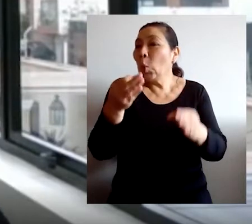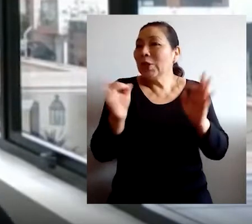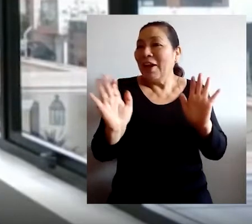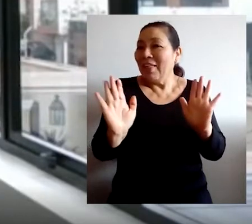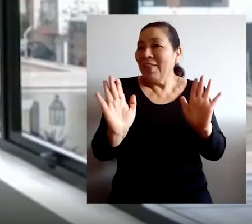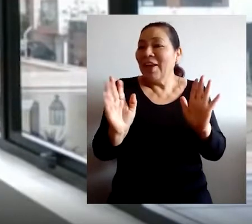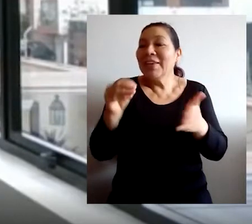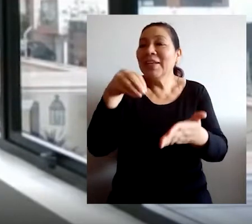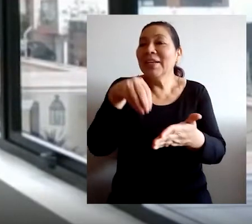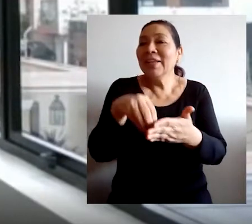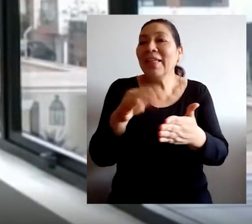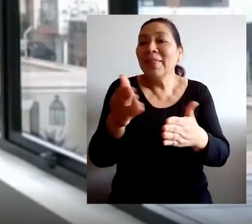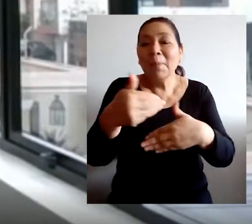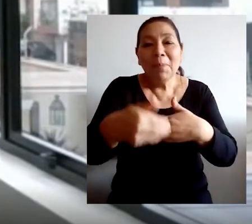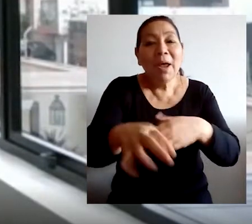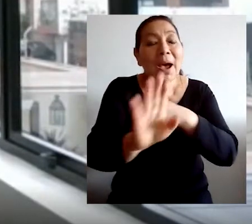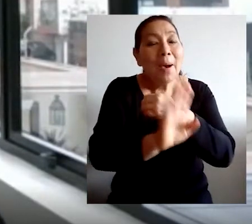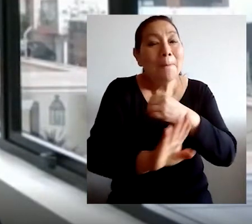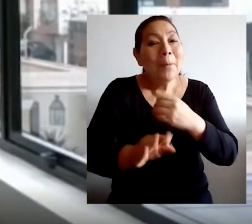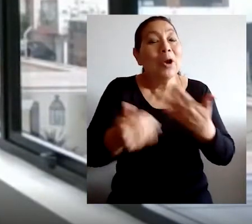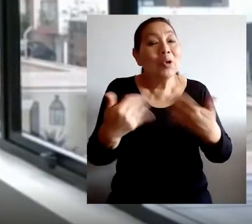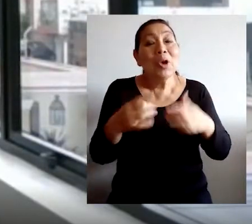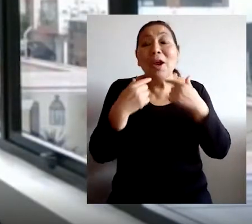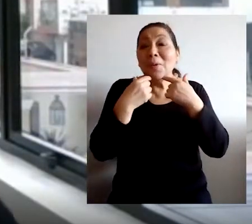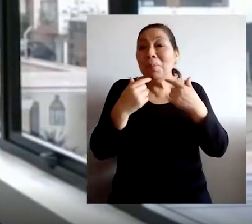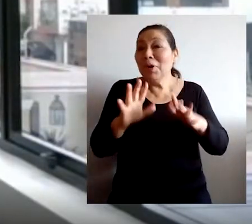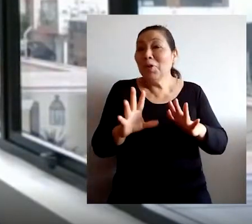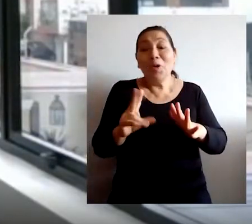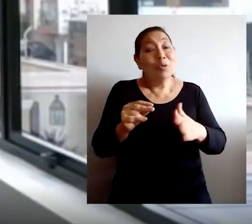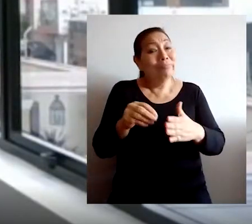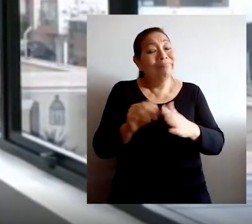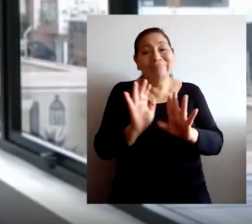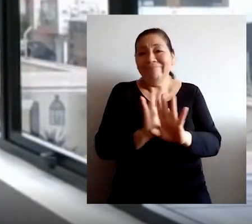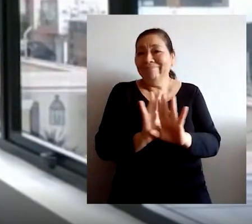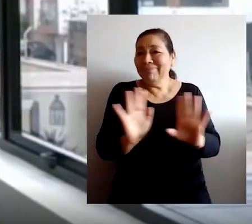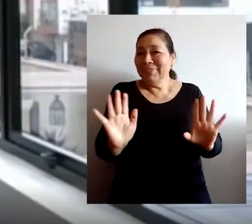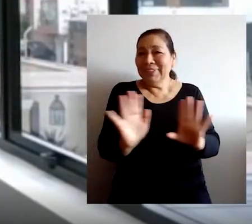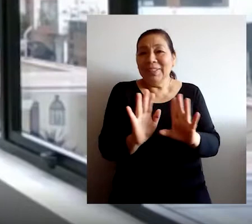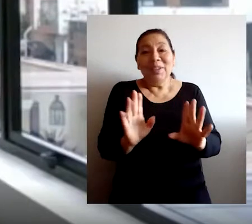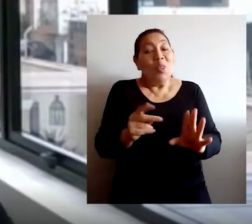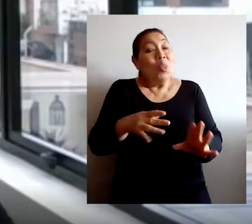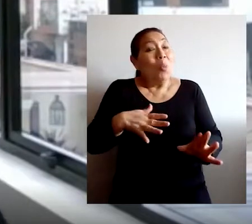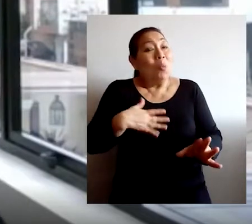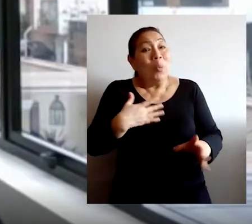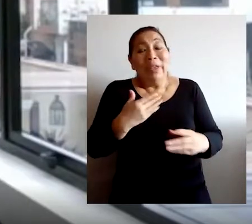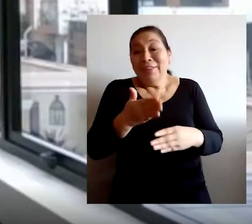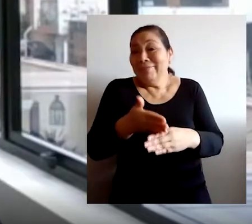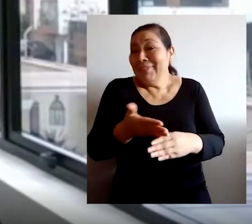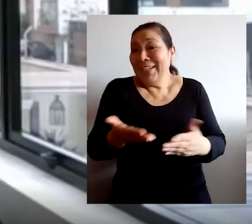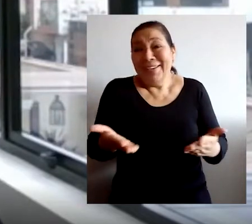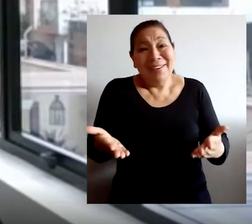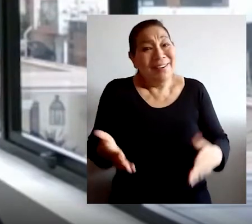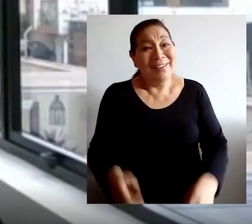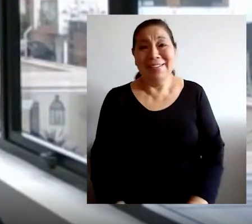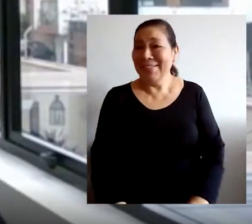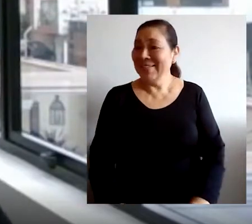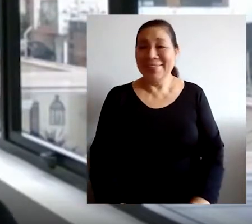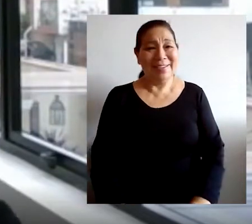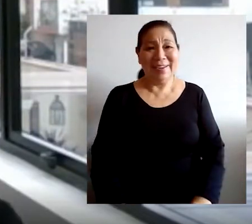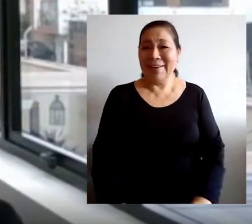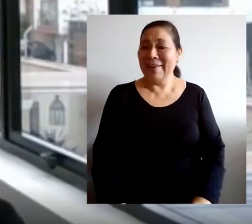juzgada ya lo propuso dentro del proceso de amparo, ya lo perdió y no lo impugnó. Entonces uno no puede llegar,